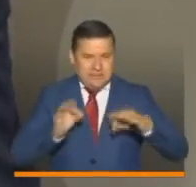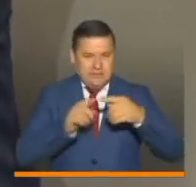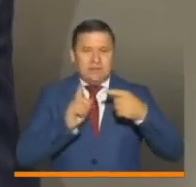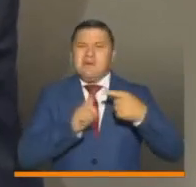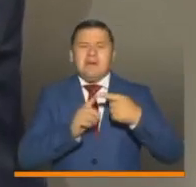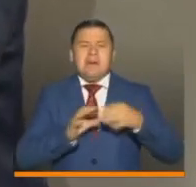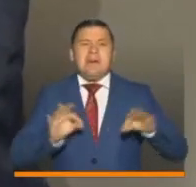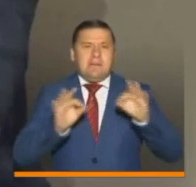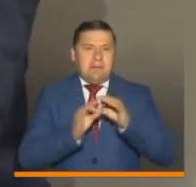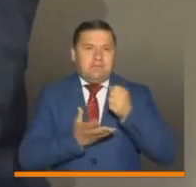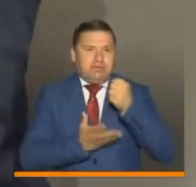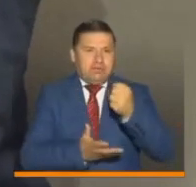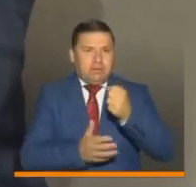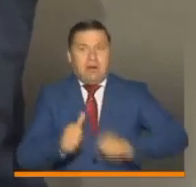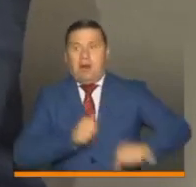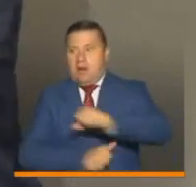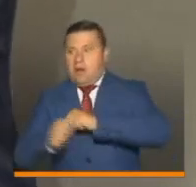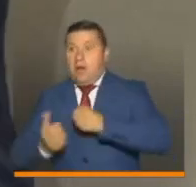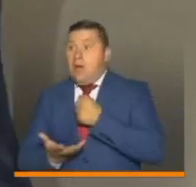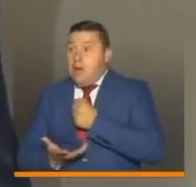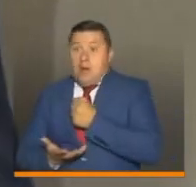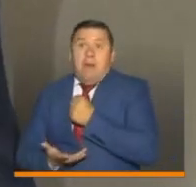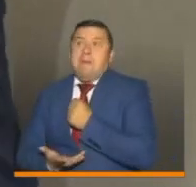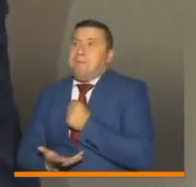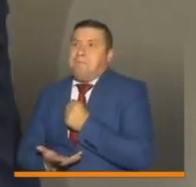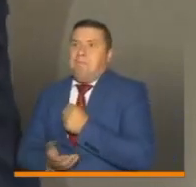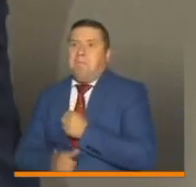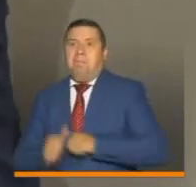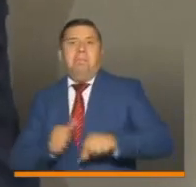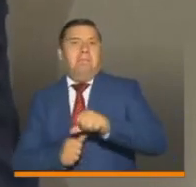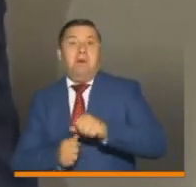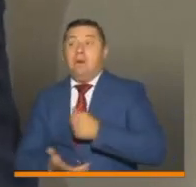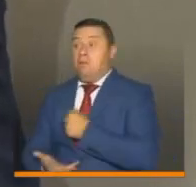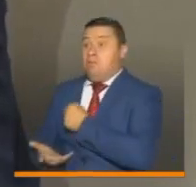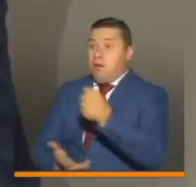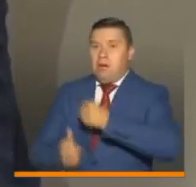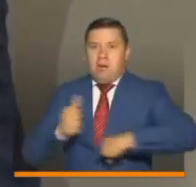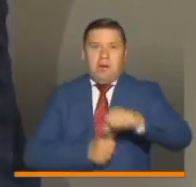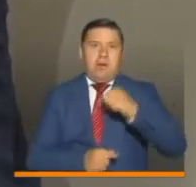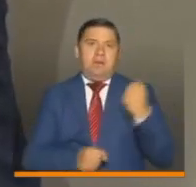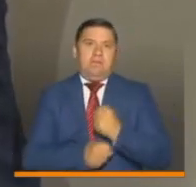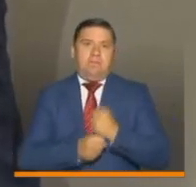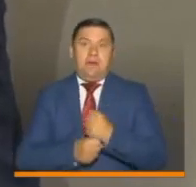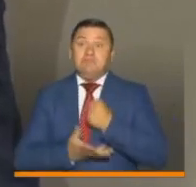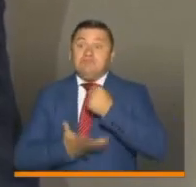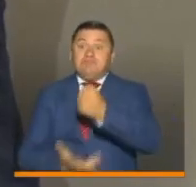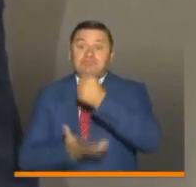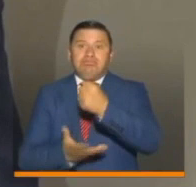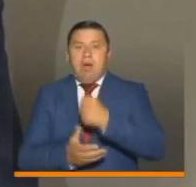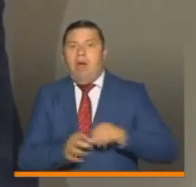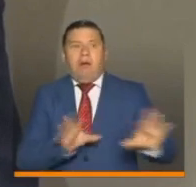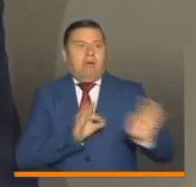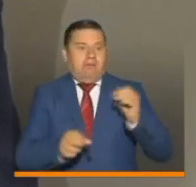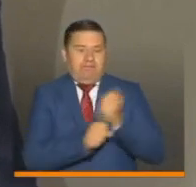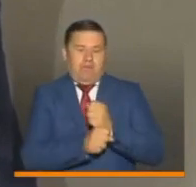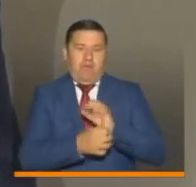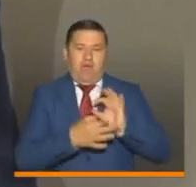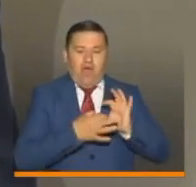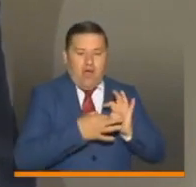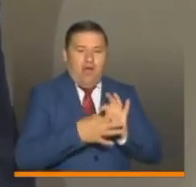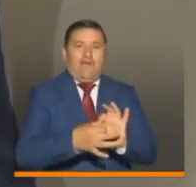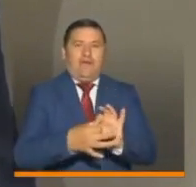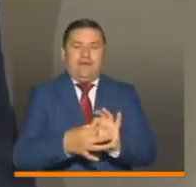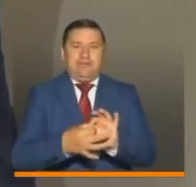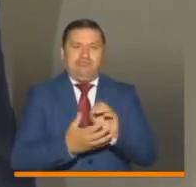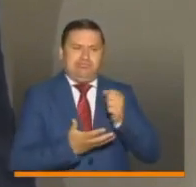El presupuesto materializa, vuelve realidad cada uno de esos compromisos. El primero, por el empleo. El presupuesto tiene un fuerte